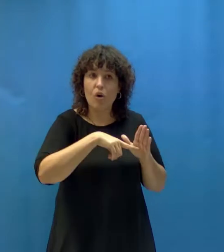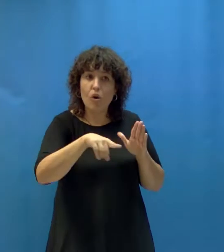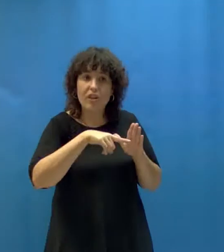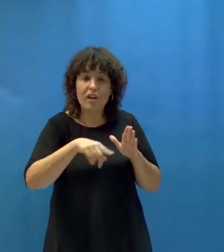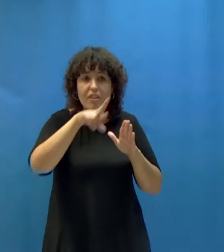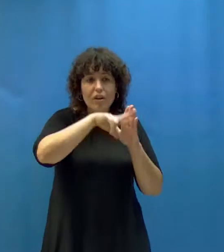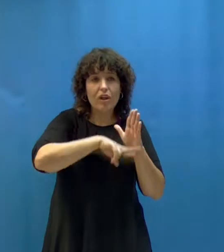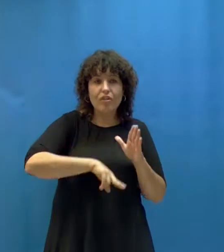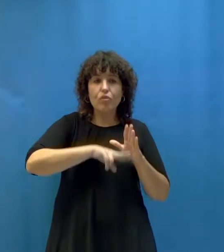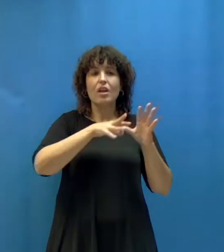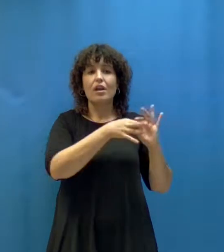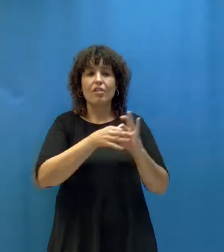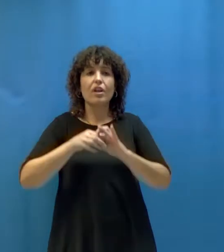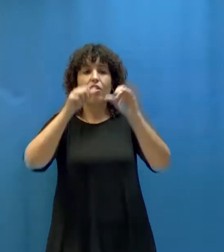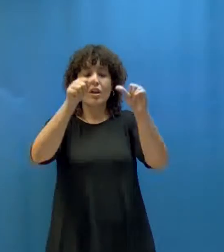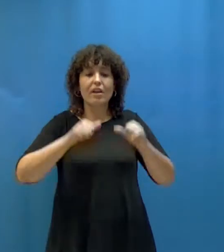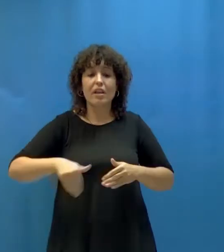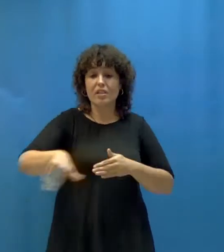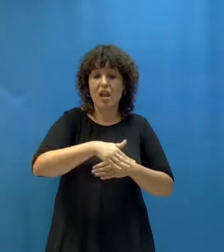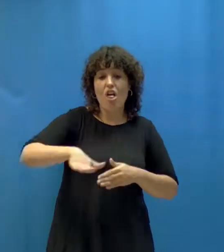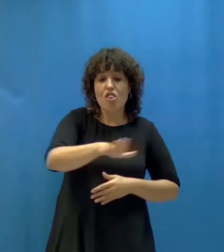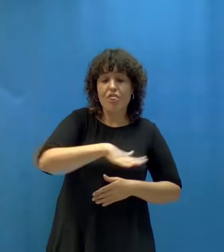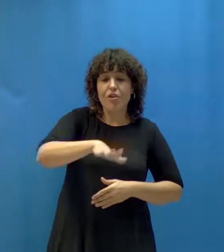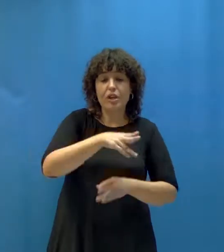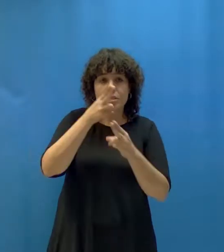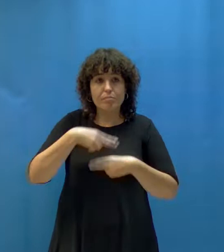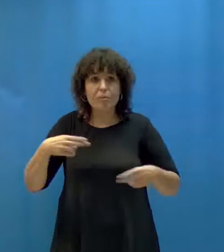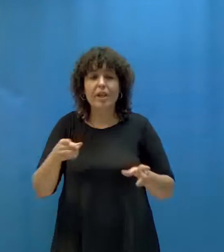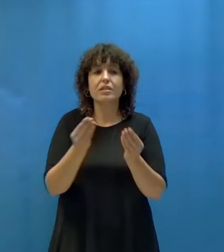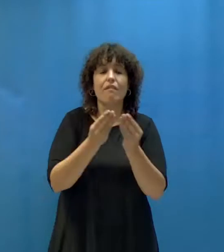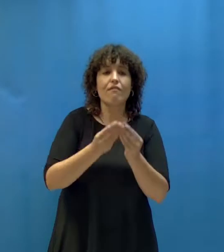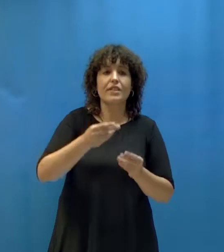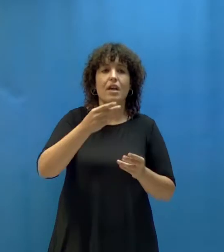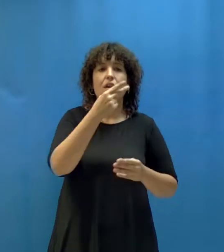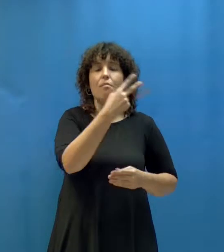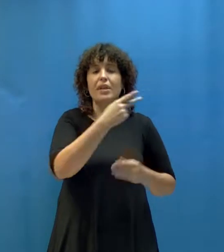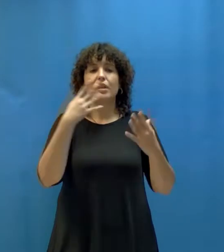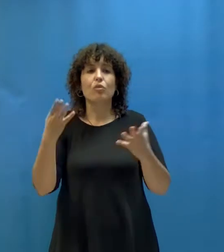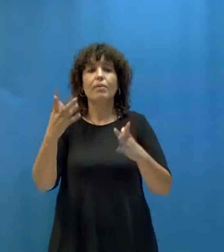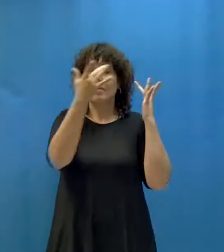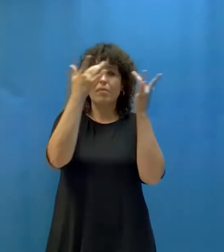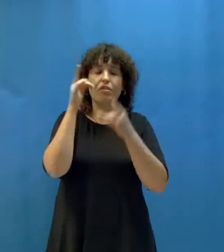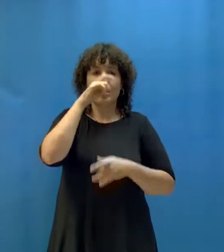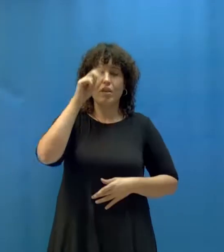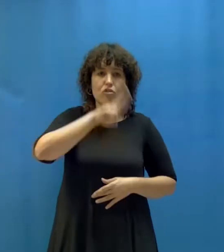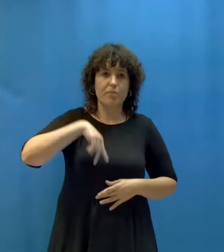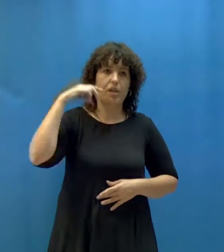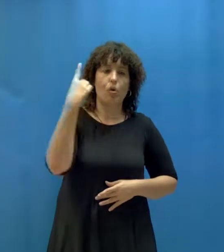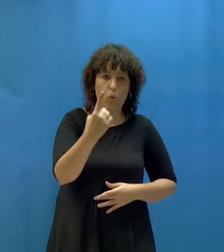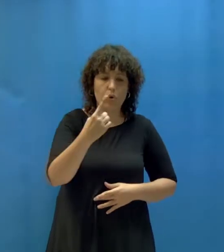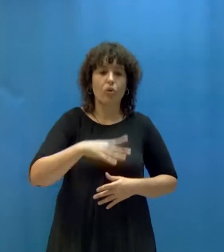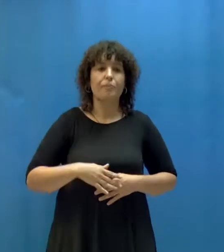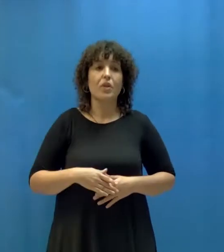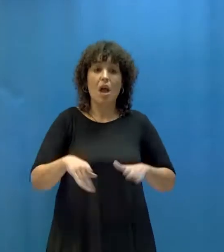de carteles de publicidad visibles de la vía pública, que es de fecha 29 de marzo del año 2001. Durante su vigencia también se ha constatado